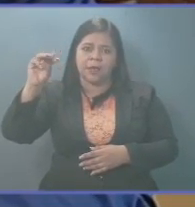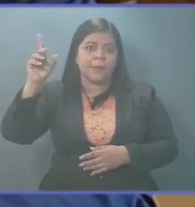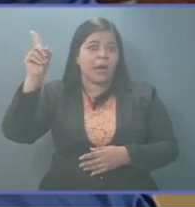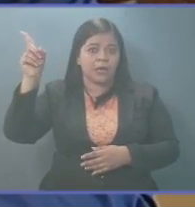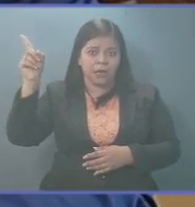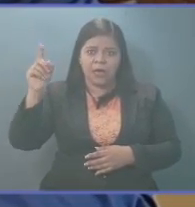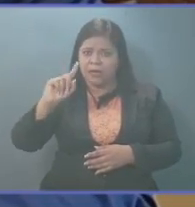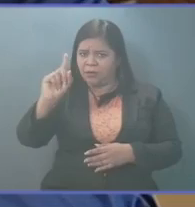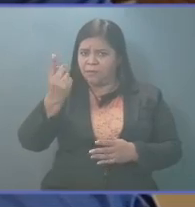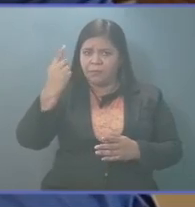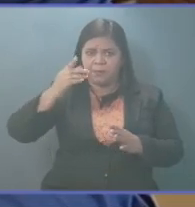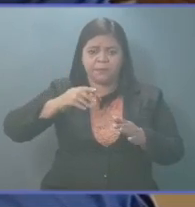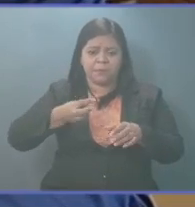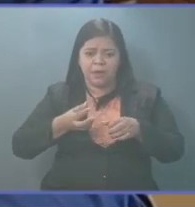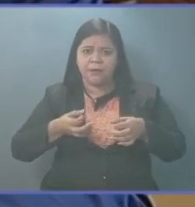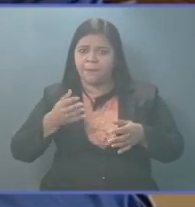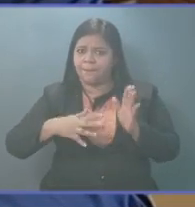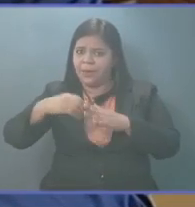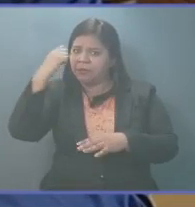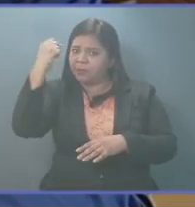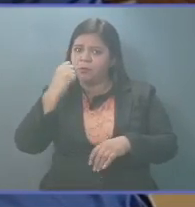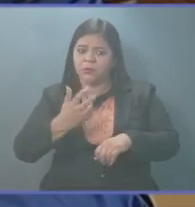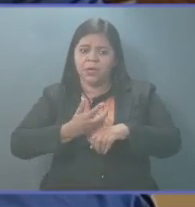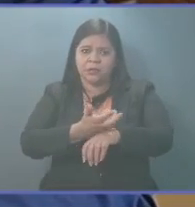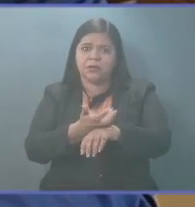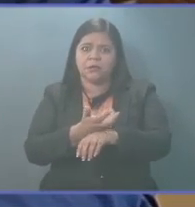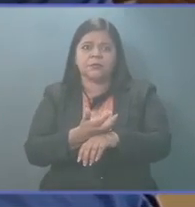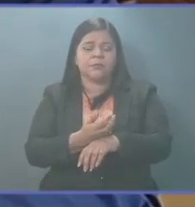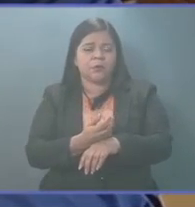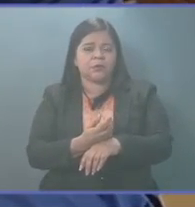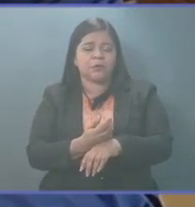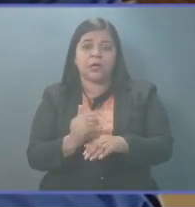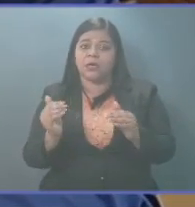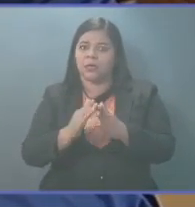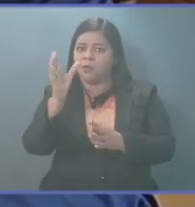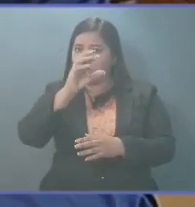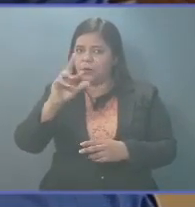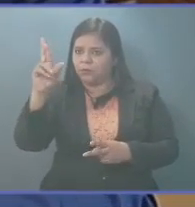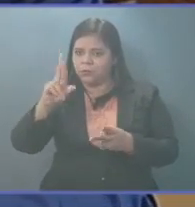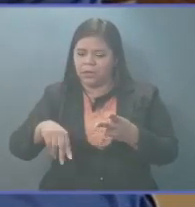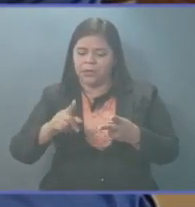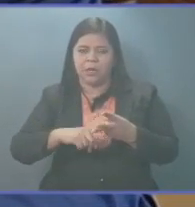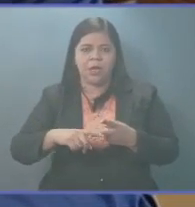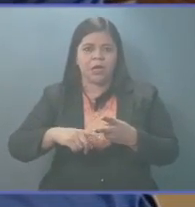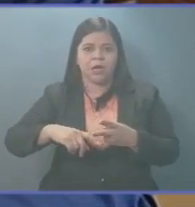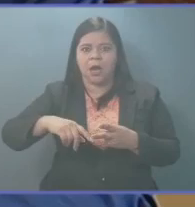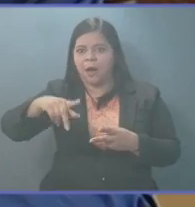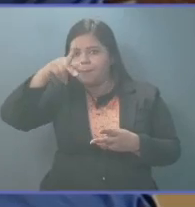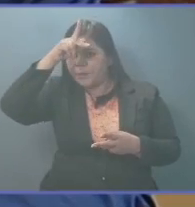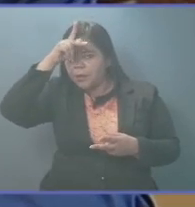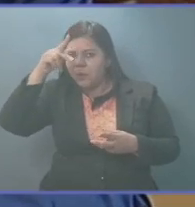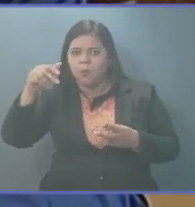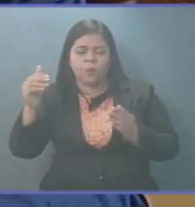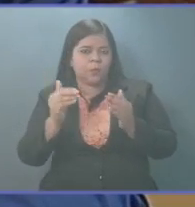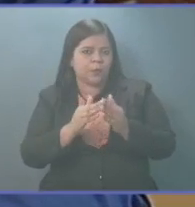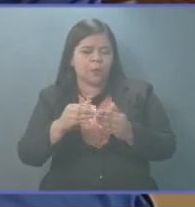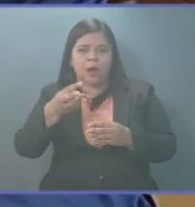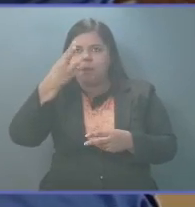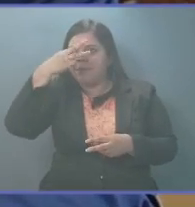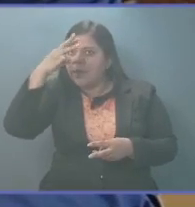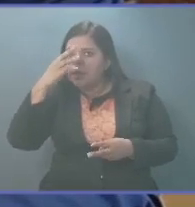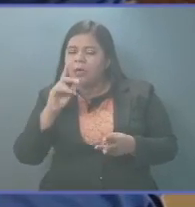su principal medio de transporte. Así también Costa Rica, Perú y otros países también de América Latina,